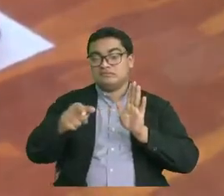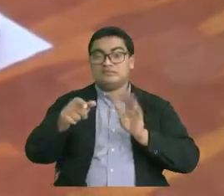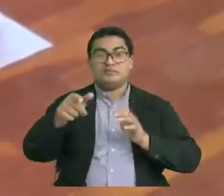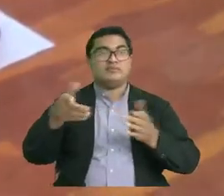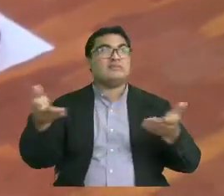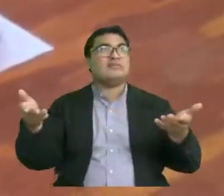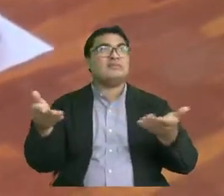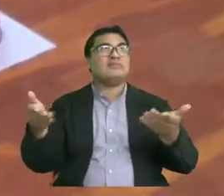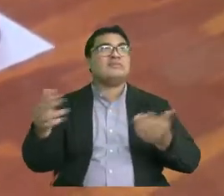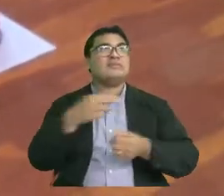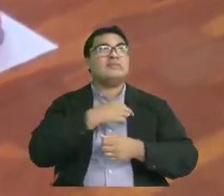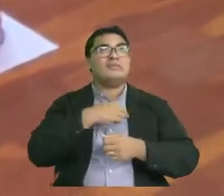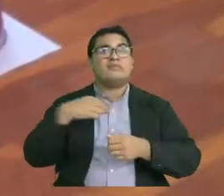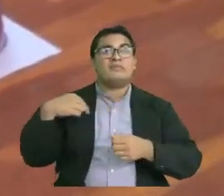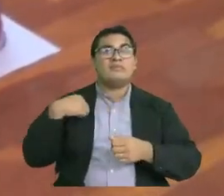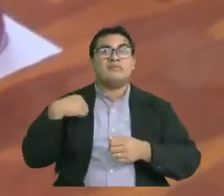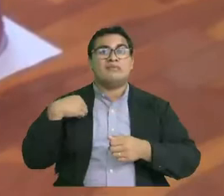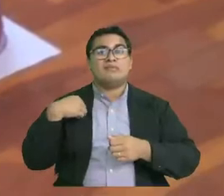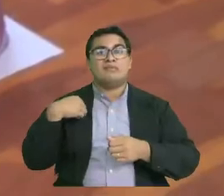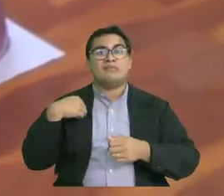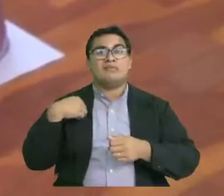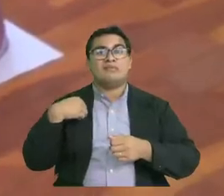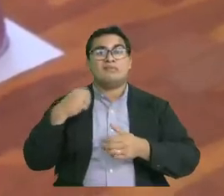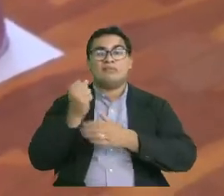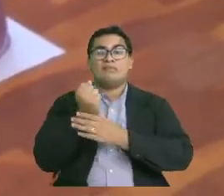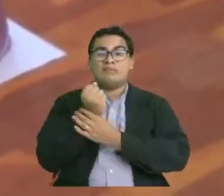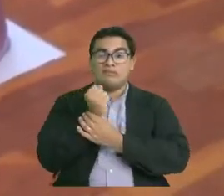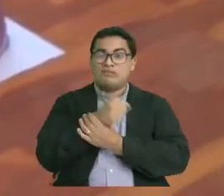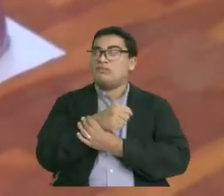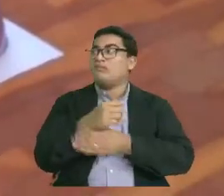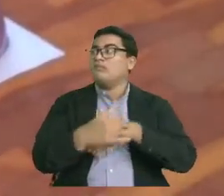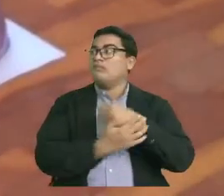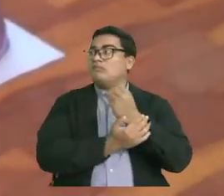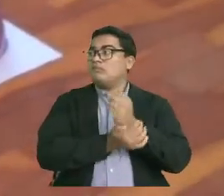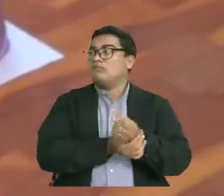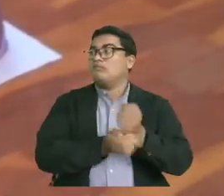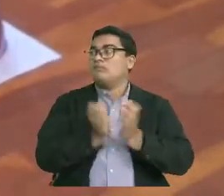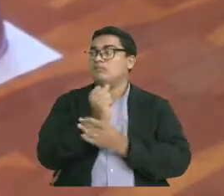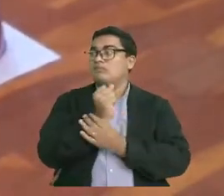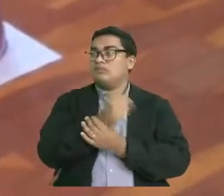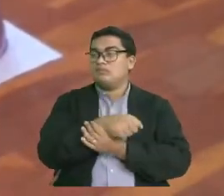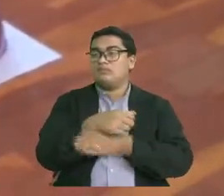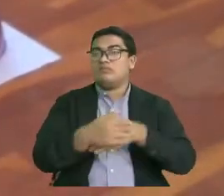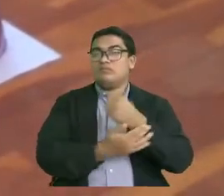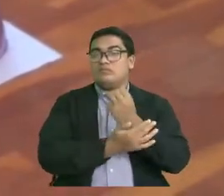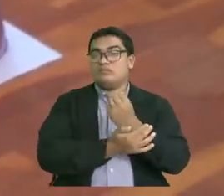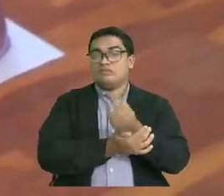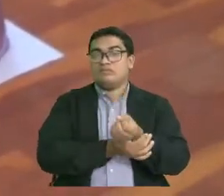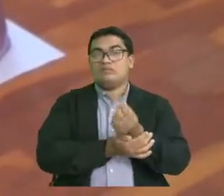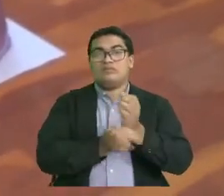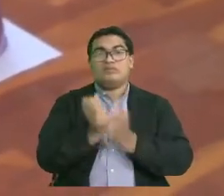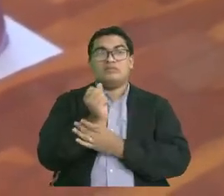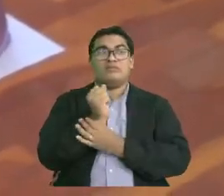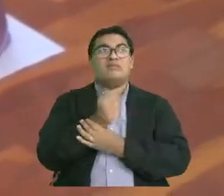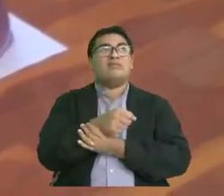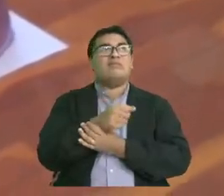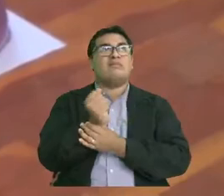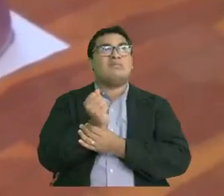haciendo. Están haciendo terapia, creo. Sí. Uh-huh. Están haciendo terapia.